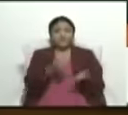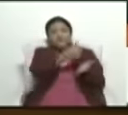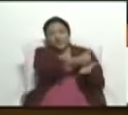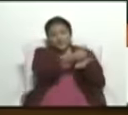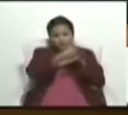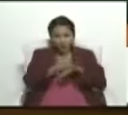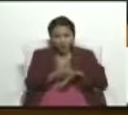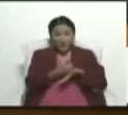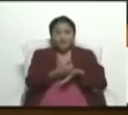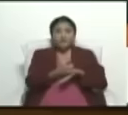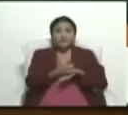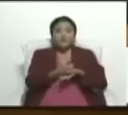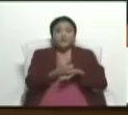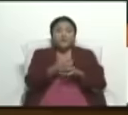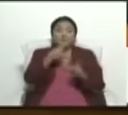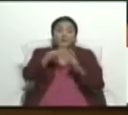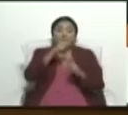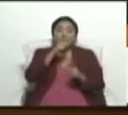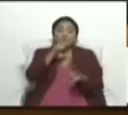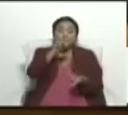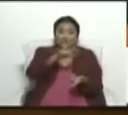cooperación y participación